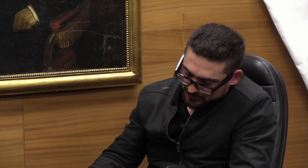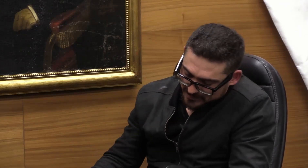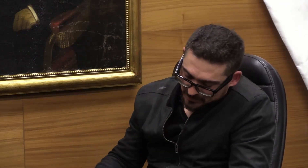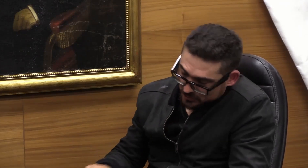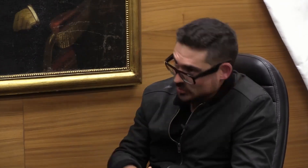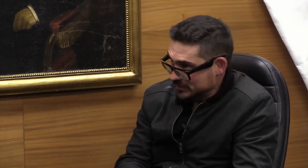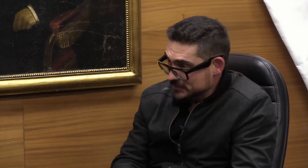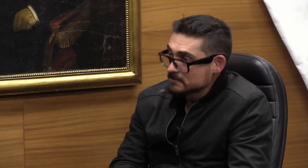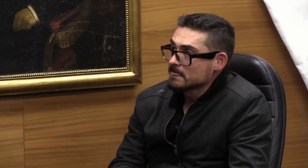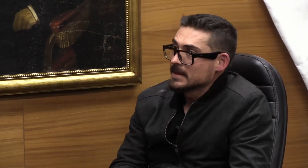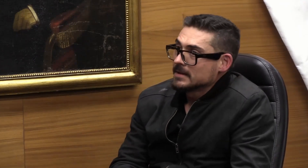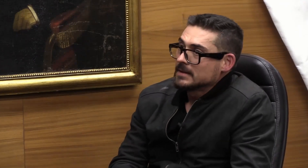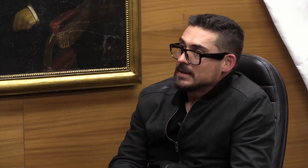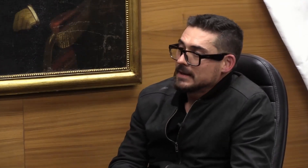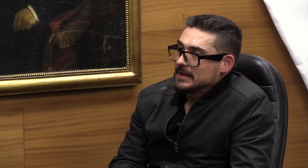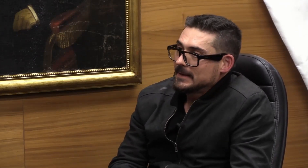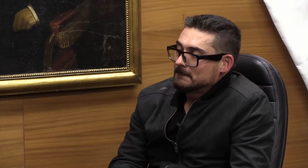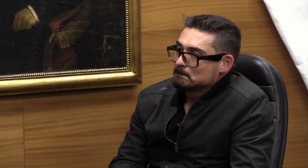se conforman en 8 años.